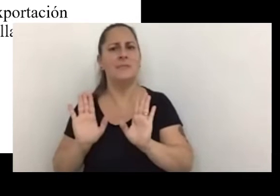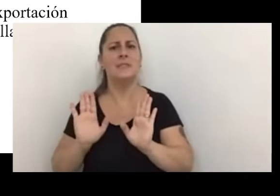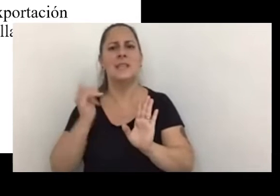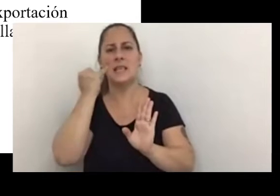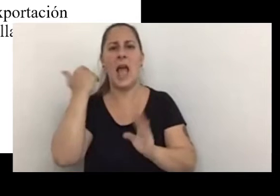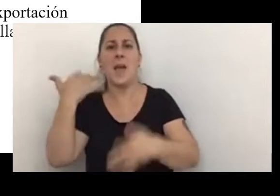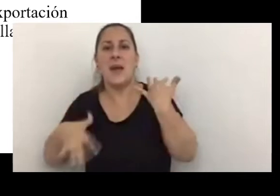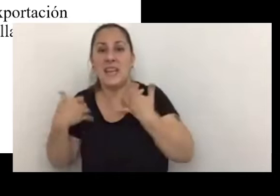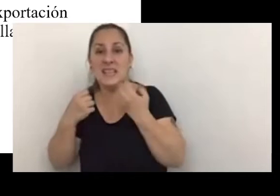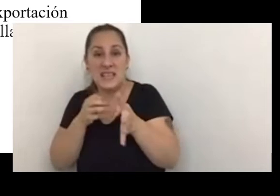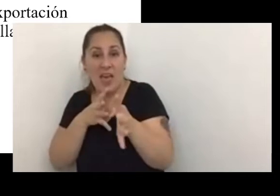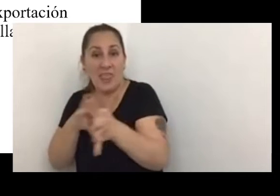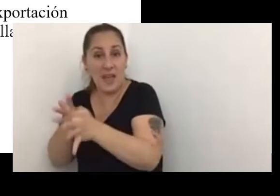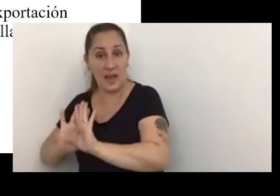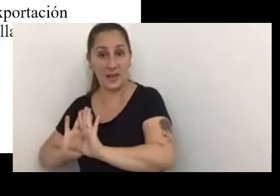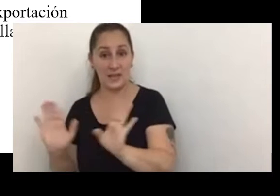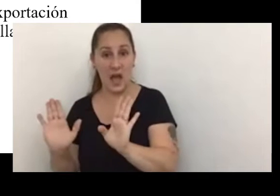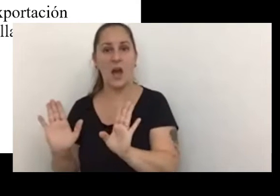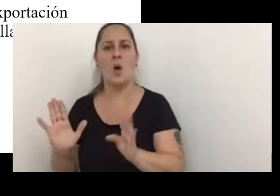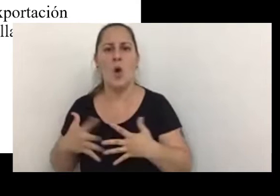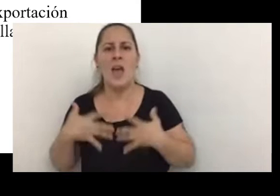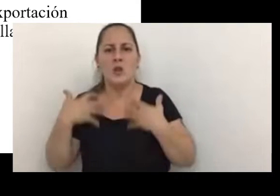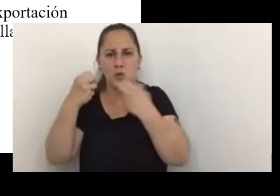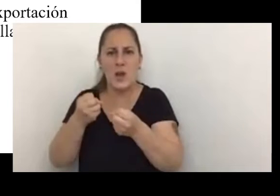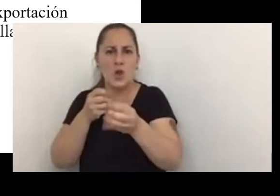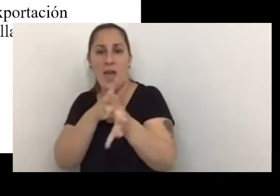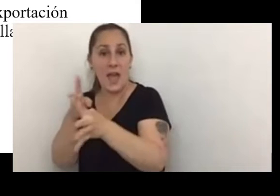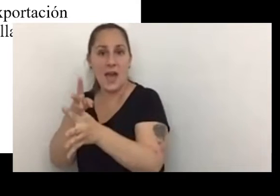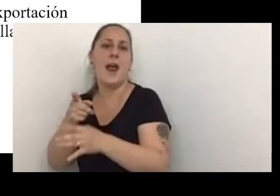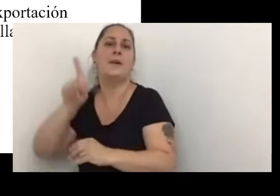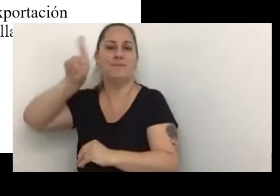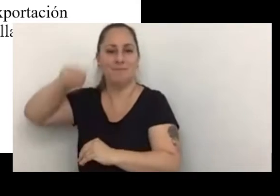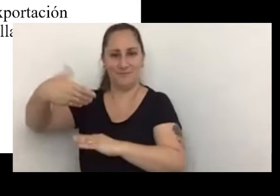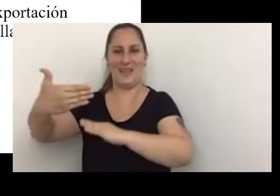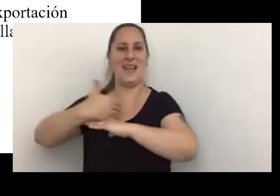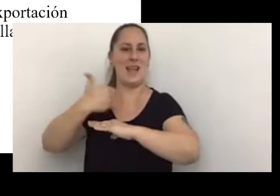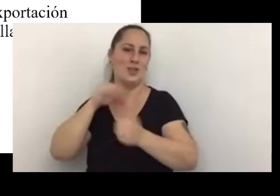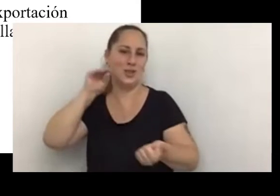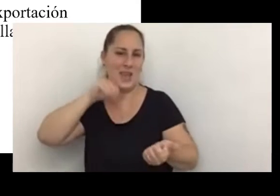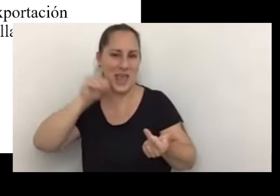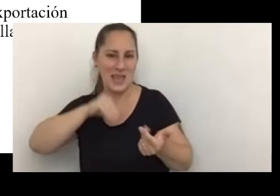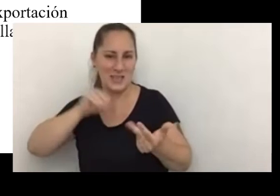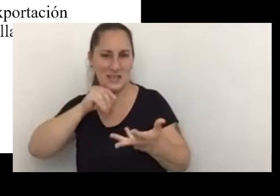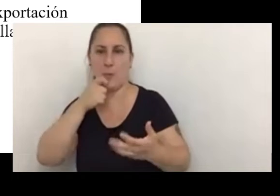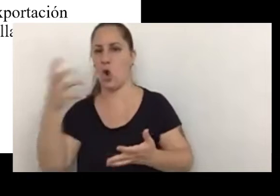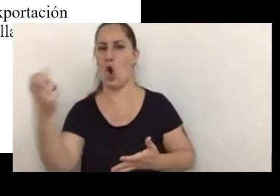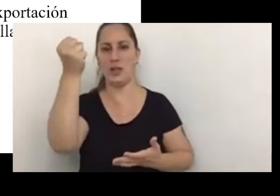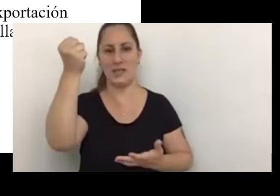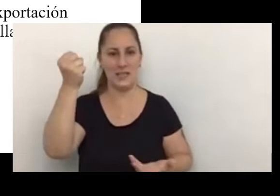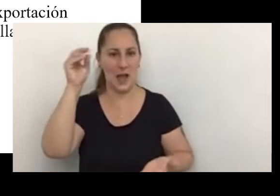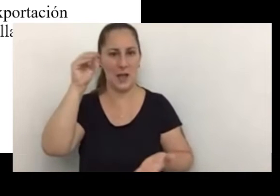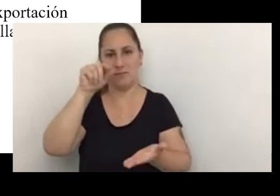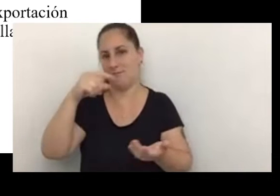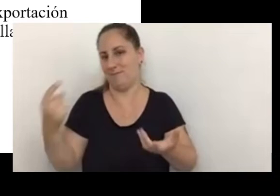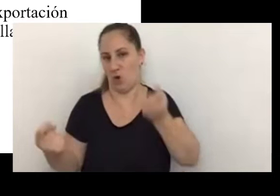de guerra, cuando por el esfuerzo de guerra se generaban ingresos adicionales con las conquistas y los recursos